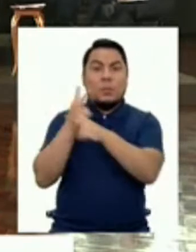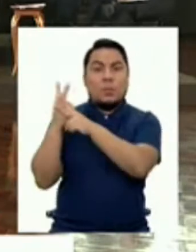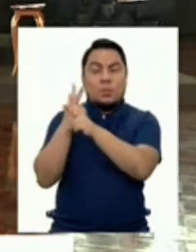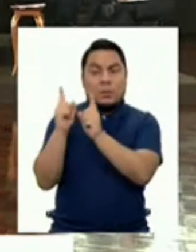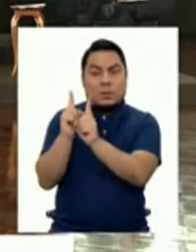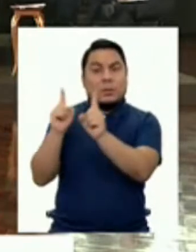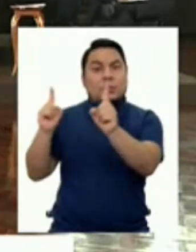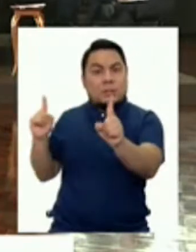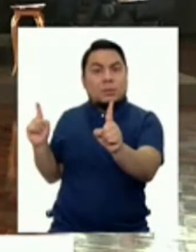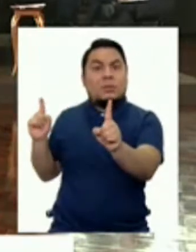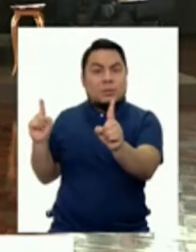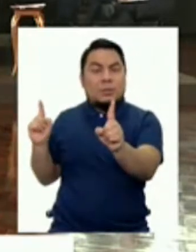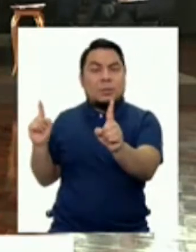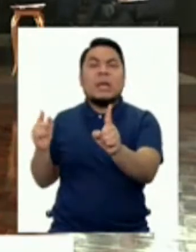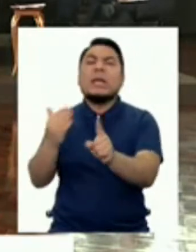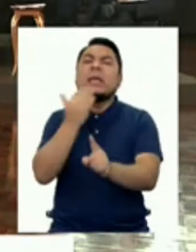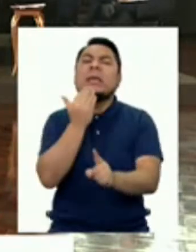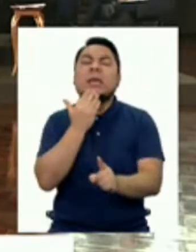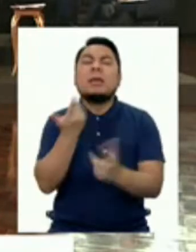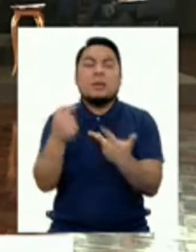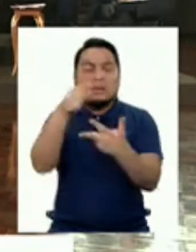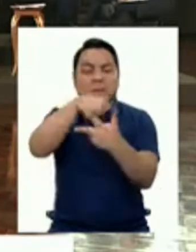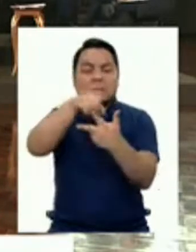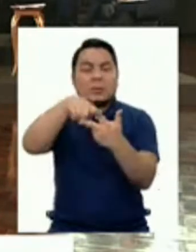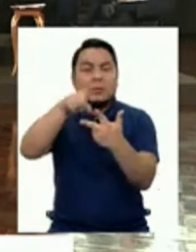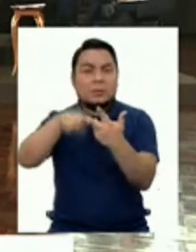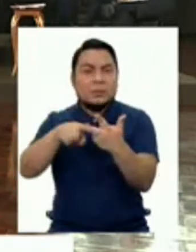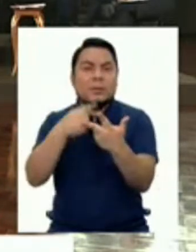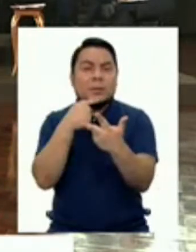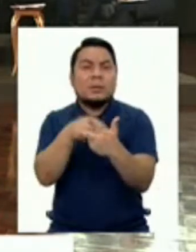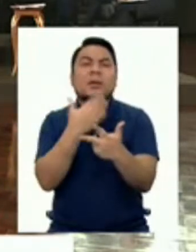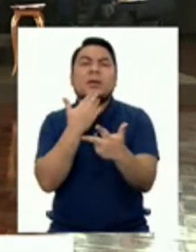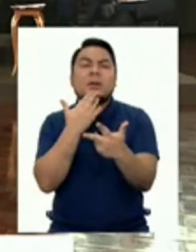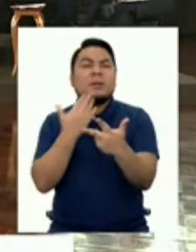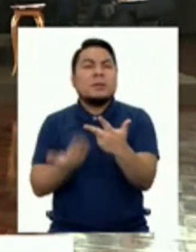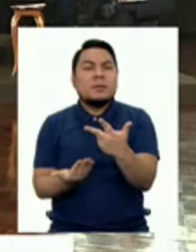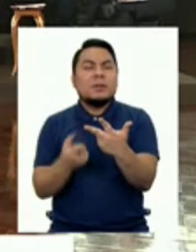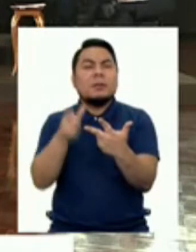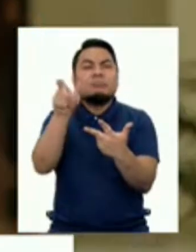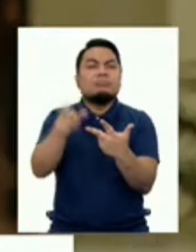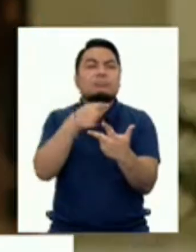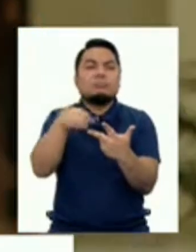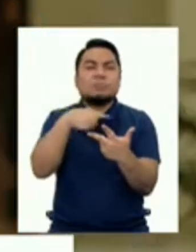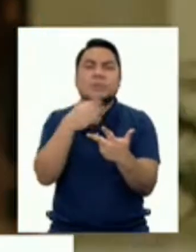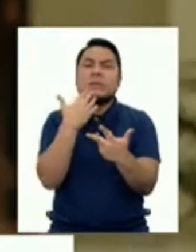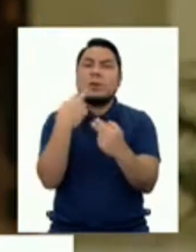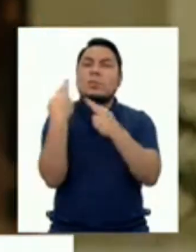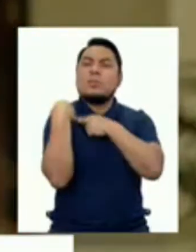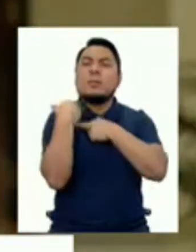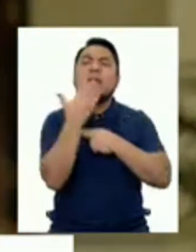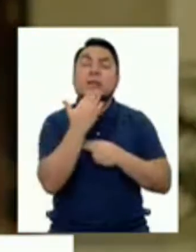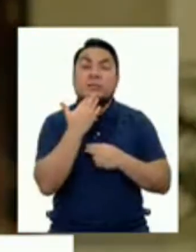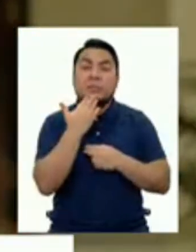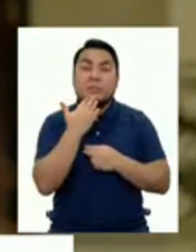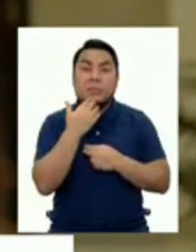¿Quién tiene que hacer cumplir estos tres factores, estas tres indicaciones? Uno mismo.